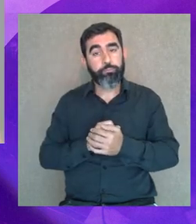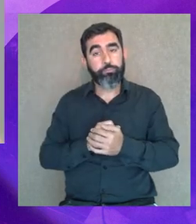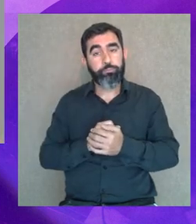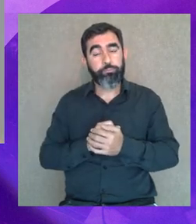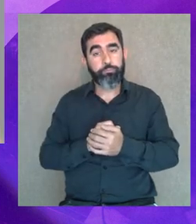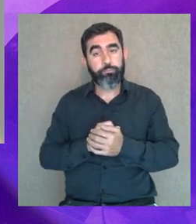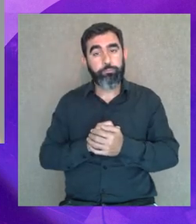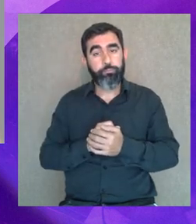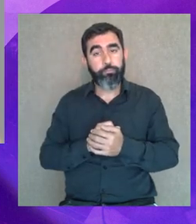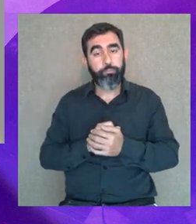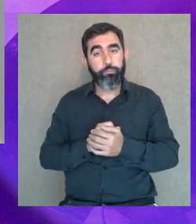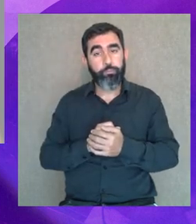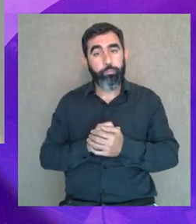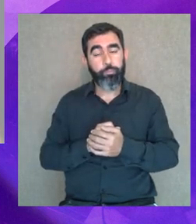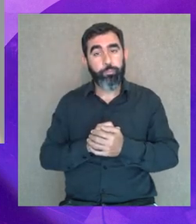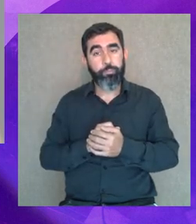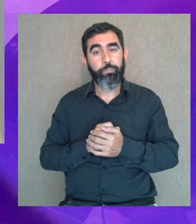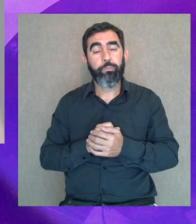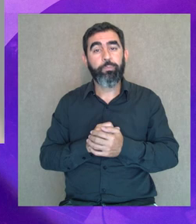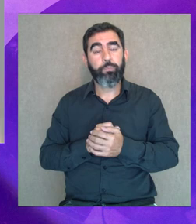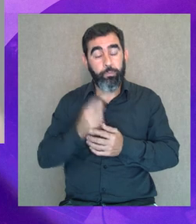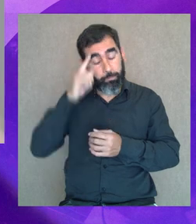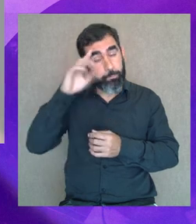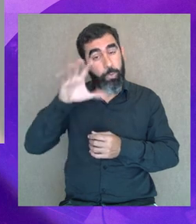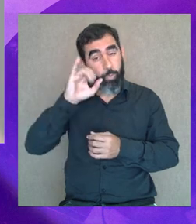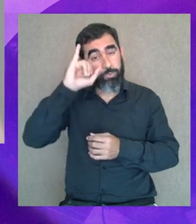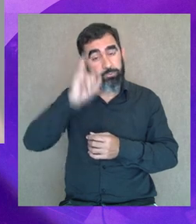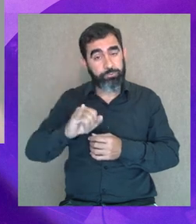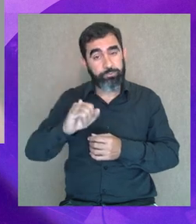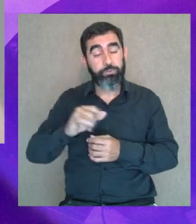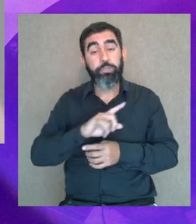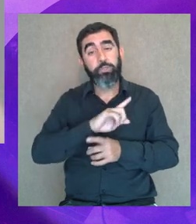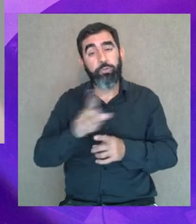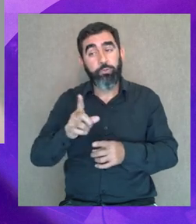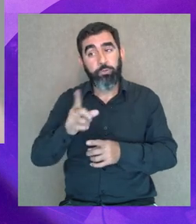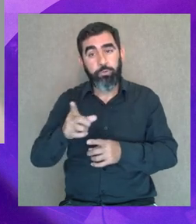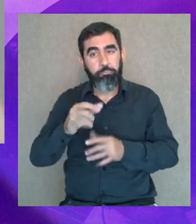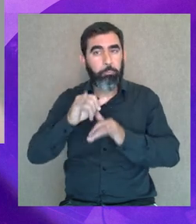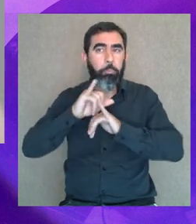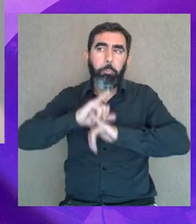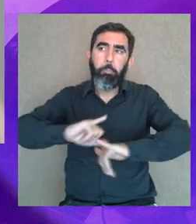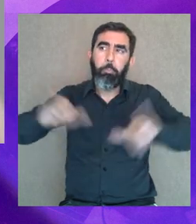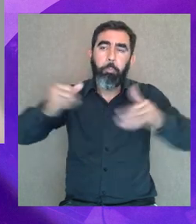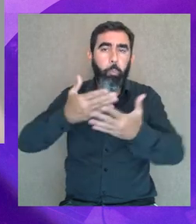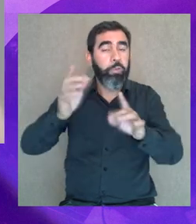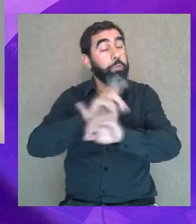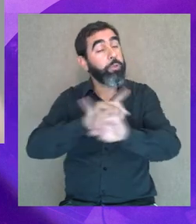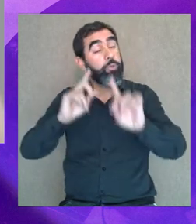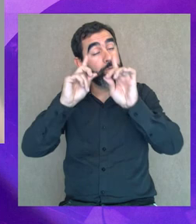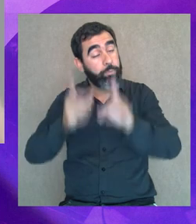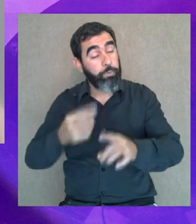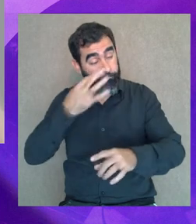esto estábamos como conectados y tampoco fue algo que se expuso arriba de la mesa